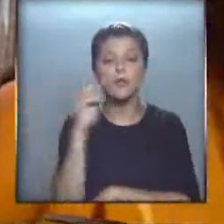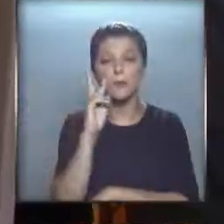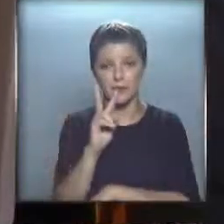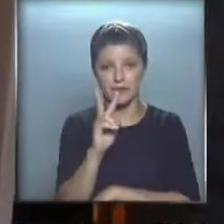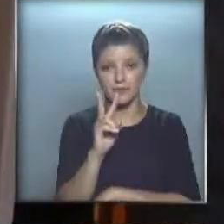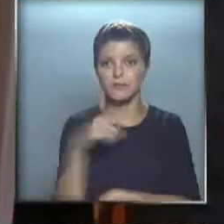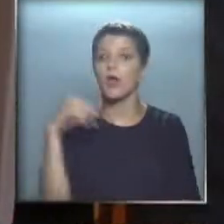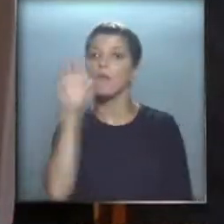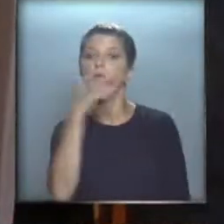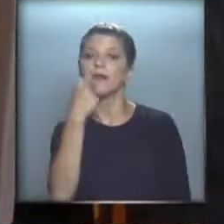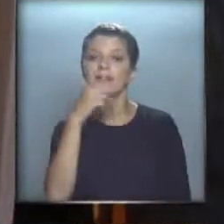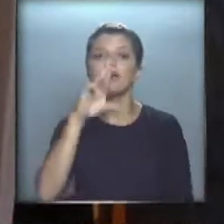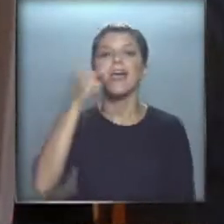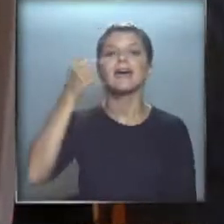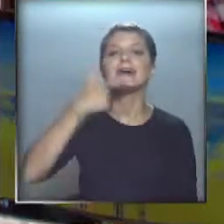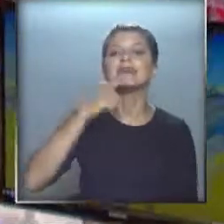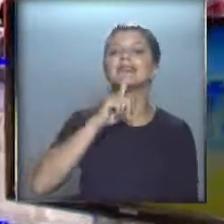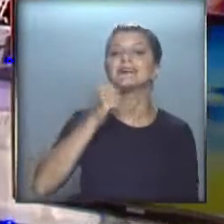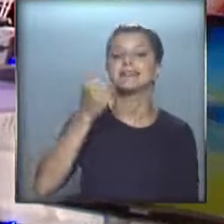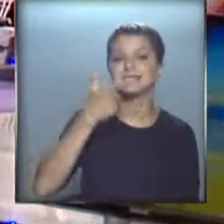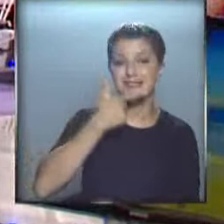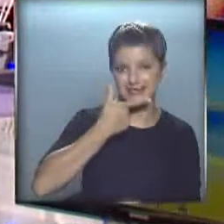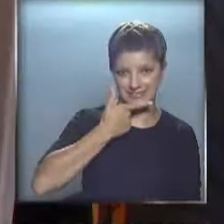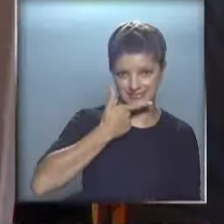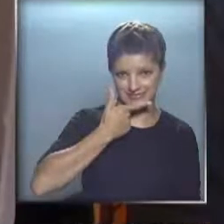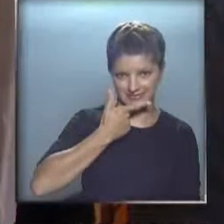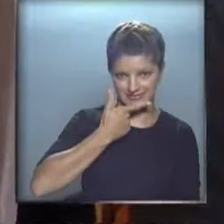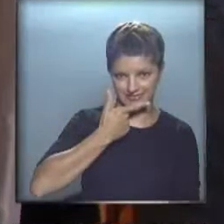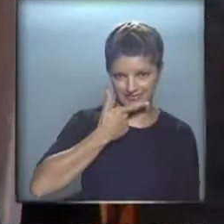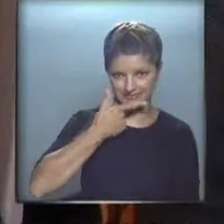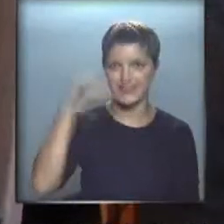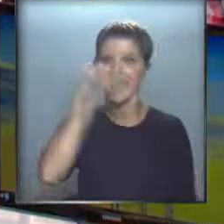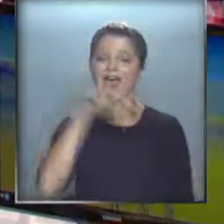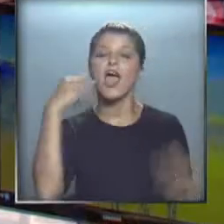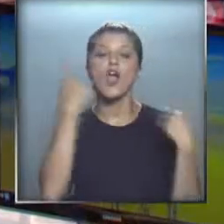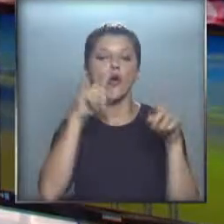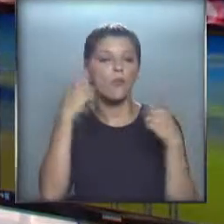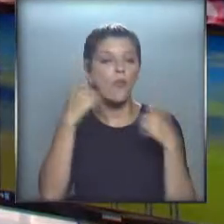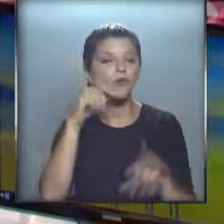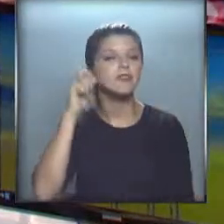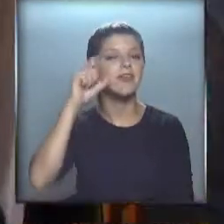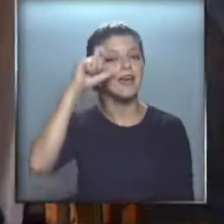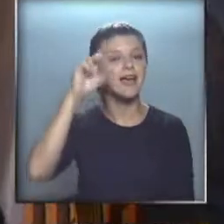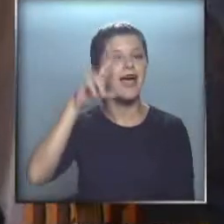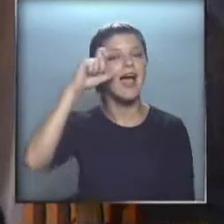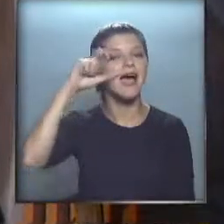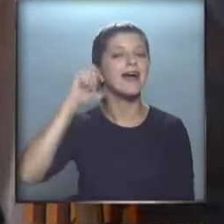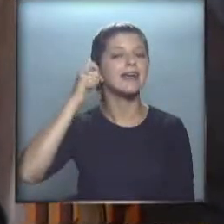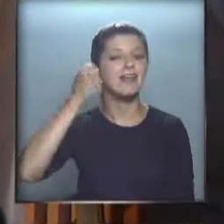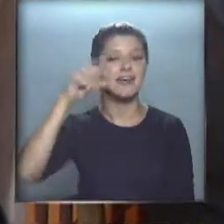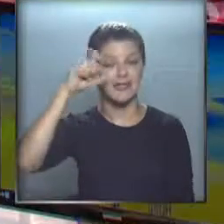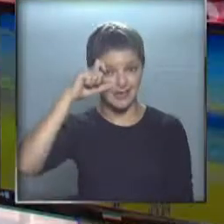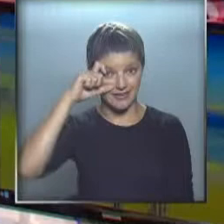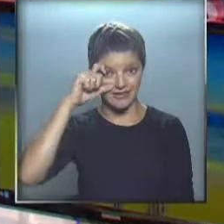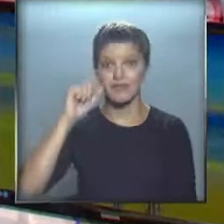de los rastas. De los rastas. Rasta. Cultura rasta. Mejor. Del reggae. Los reggae man. Sí.